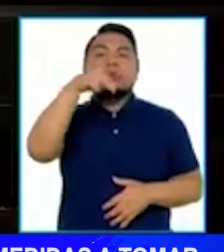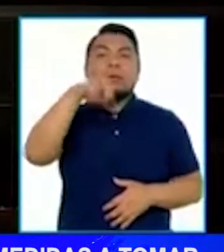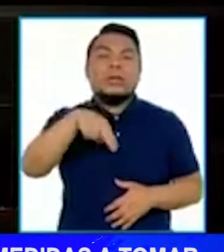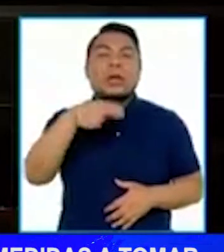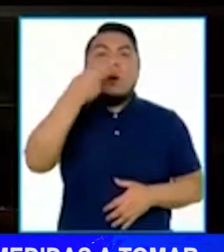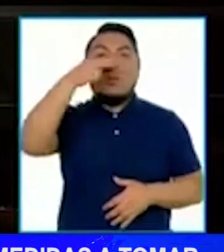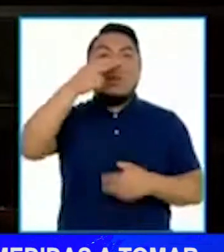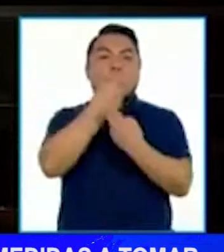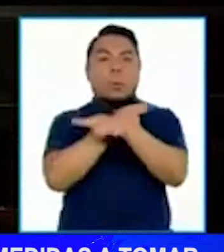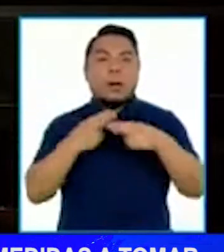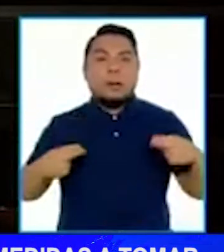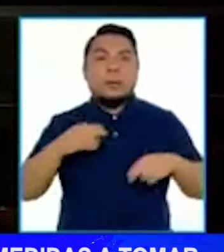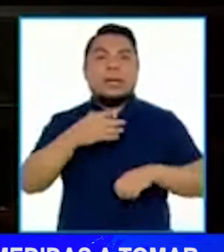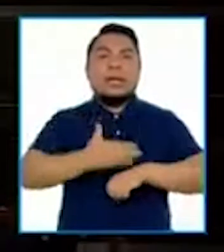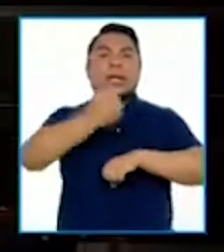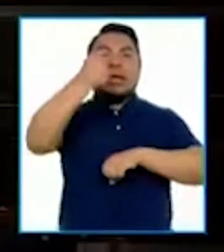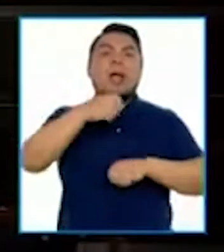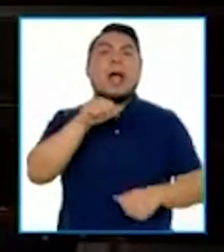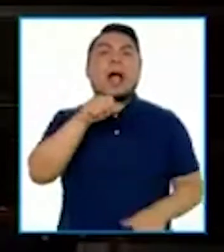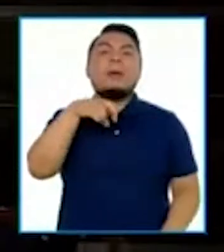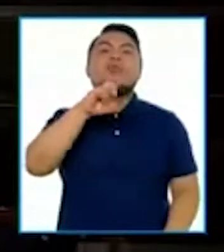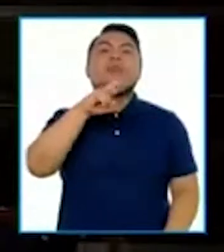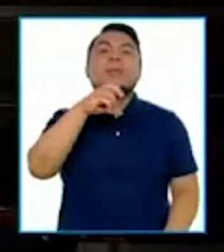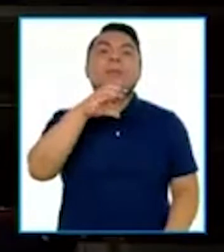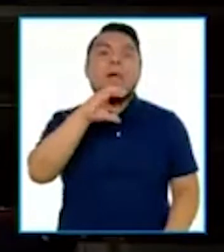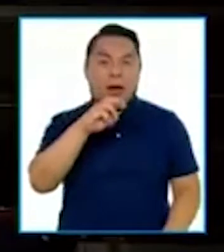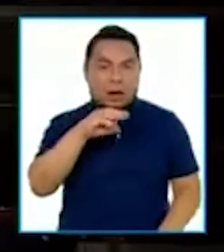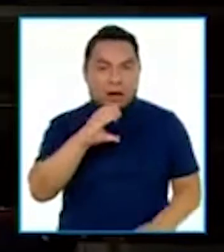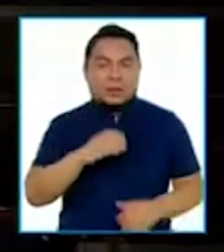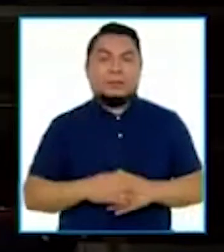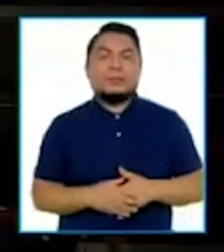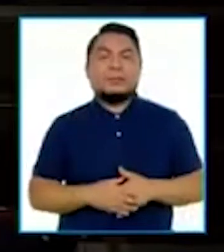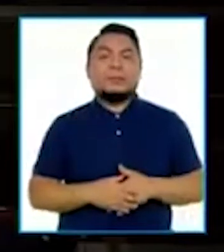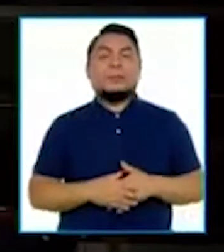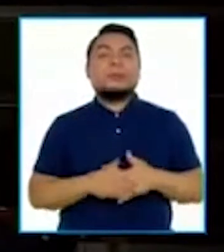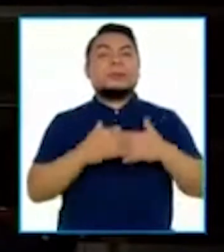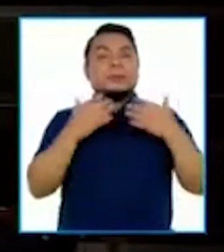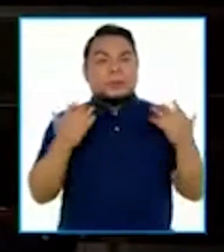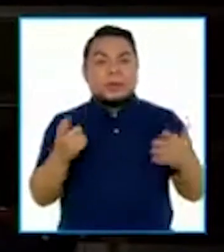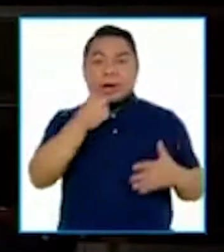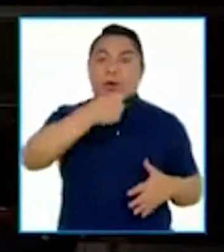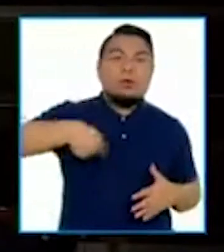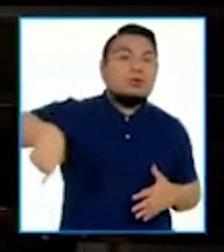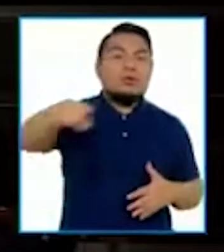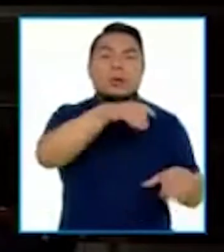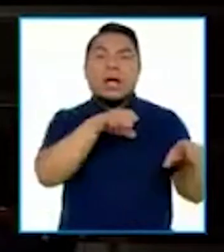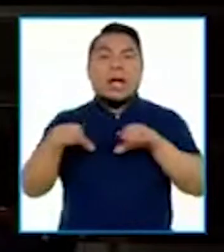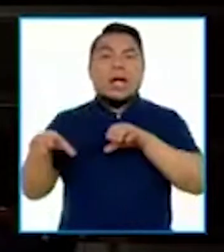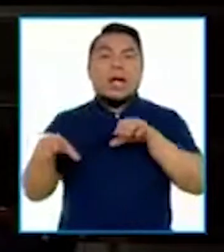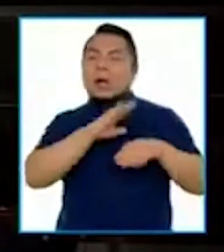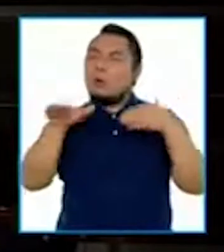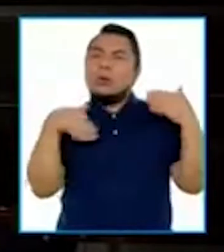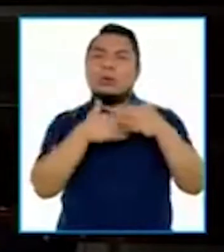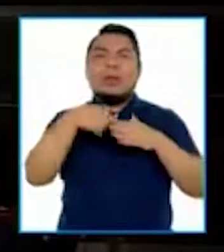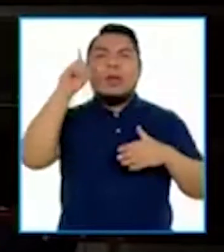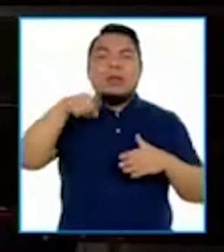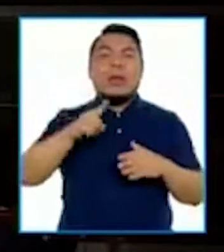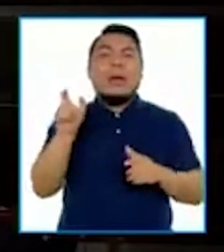Junín, Huancavelica, Ica y Apurímac. Se limitan todas las actividades que